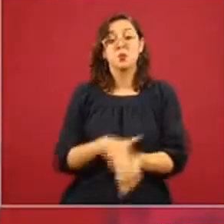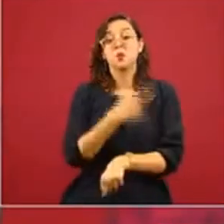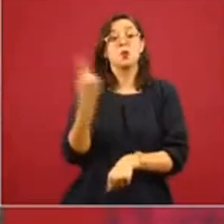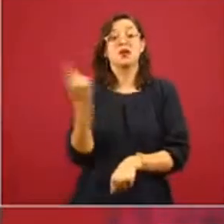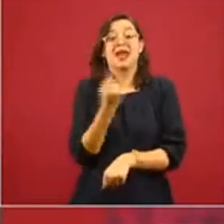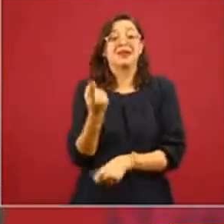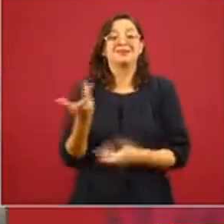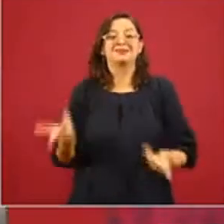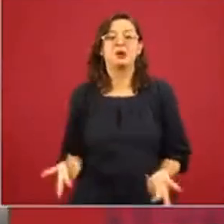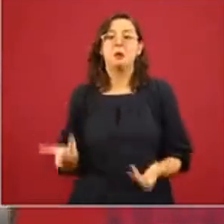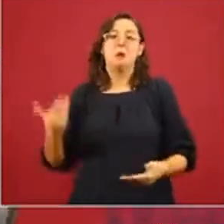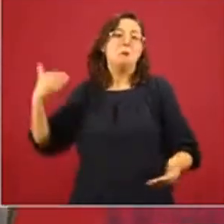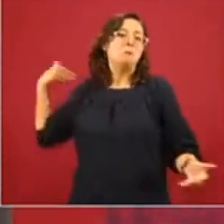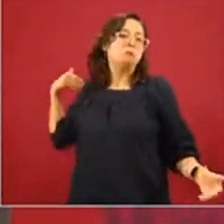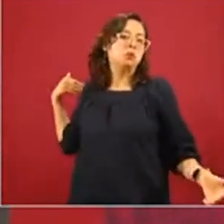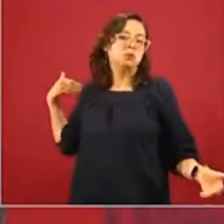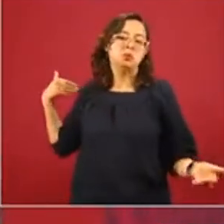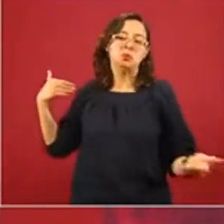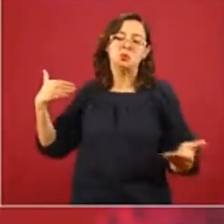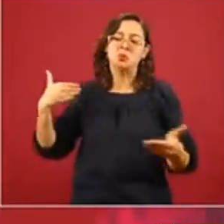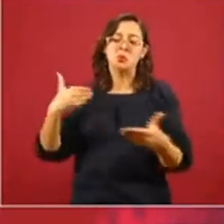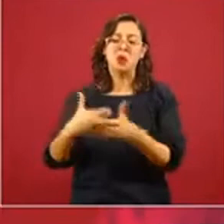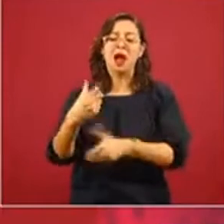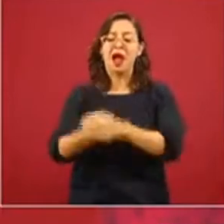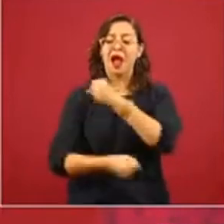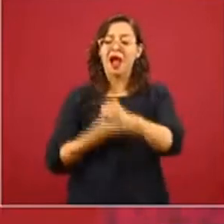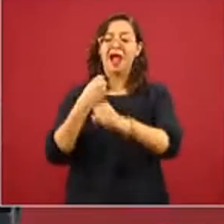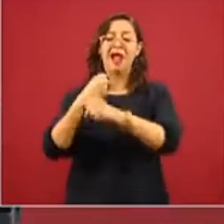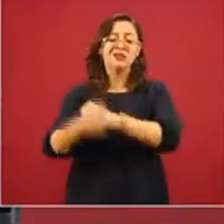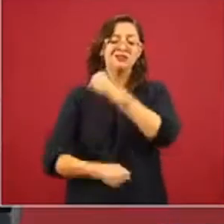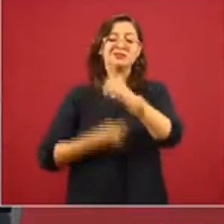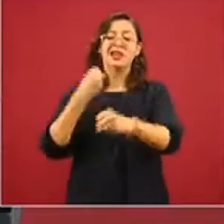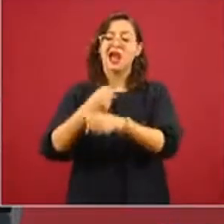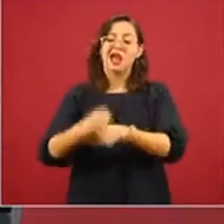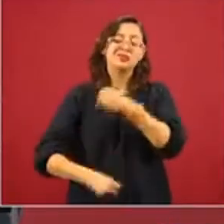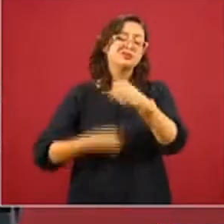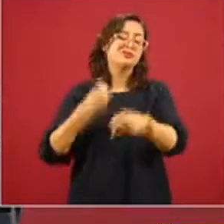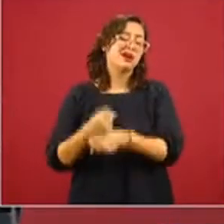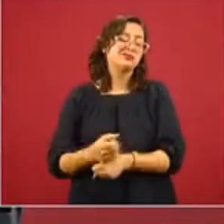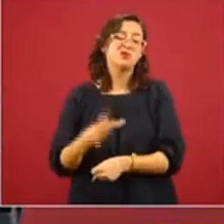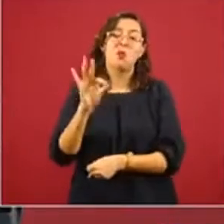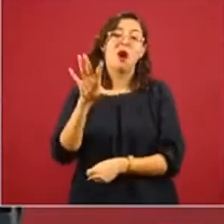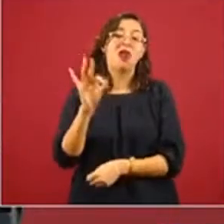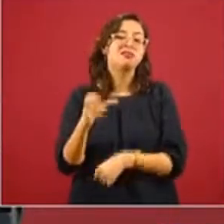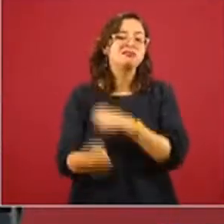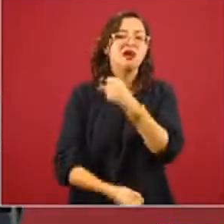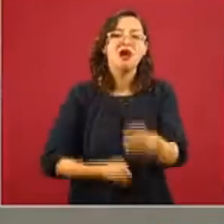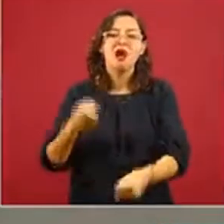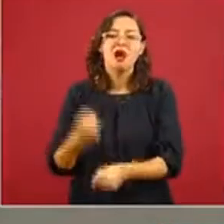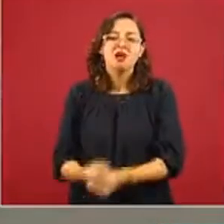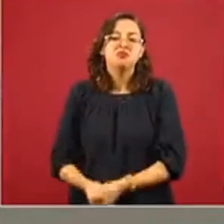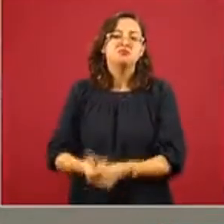El modelo económico que México ha adoptado o vivido desde hace 40 años.